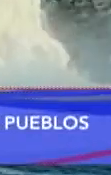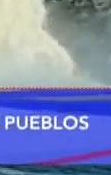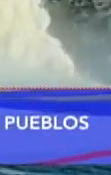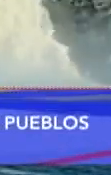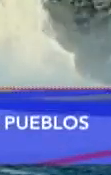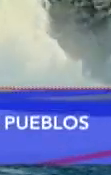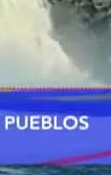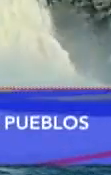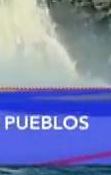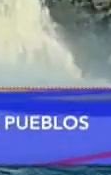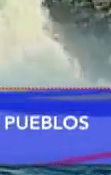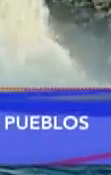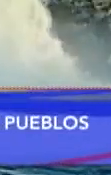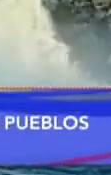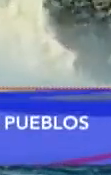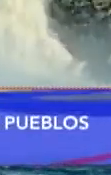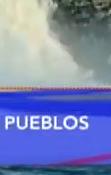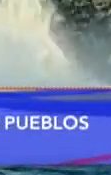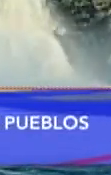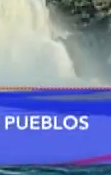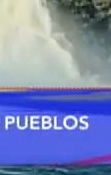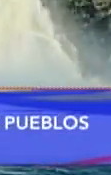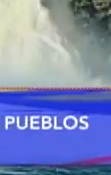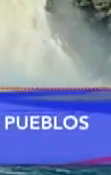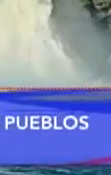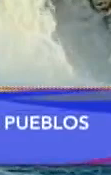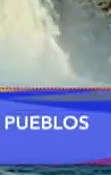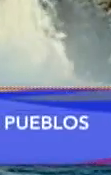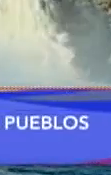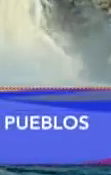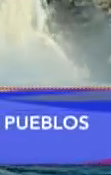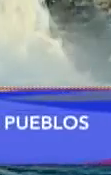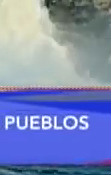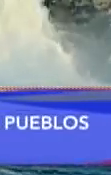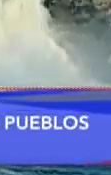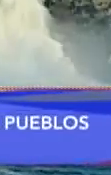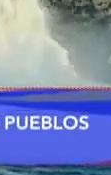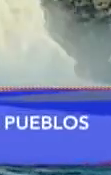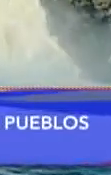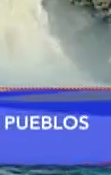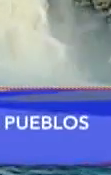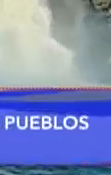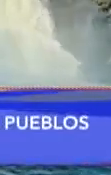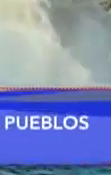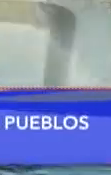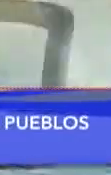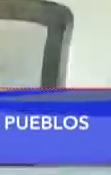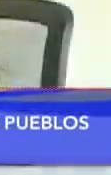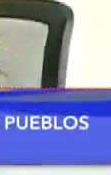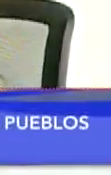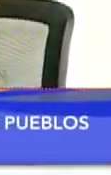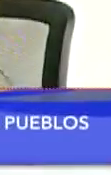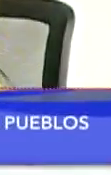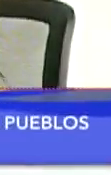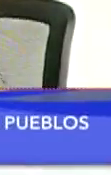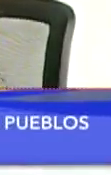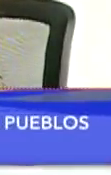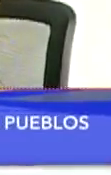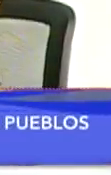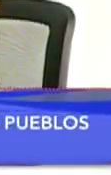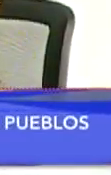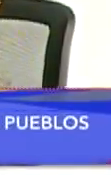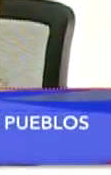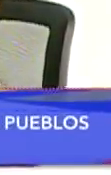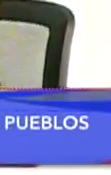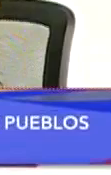Chile, cómo ha salido el pueblo precisamente exigiendo el respeto, exigiendo la garantía de los derechos, y aquí estamos. Este es otro escenario para garantizar